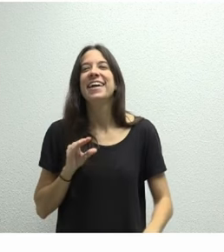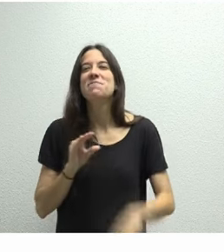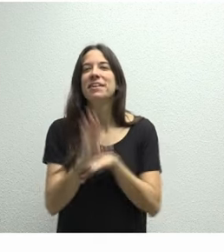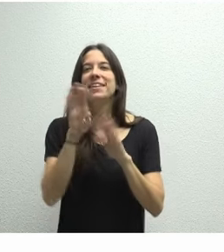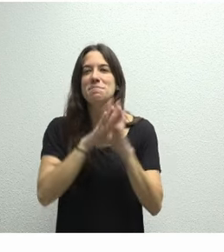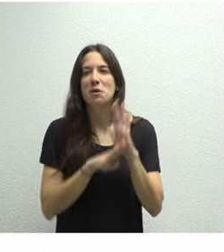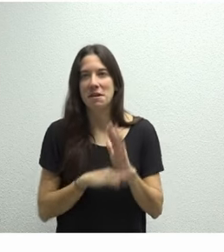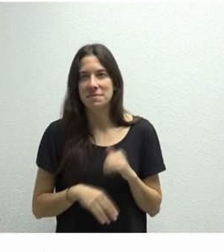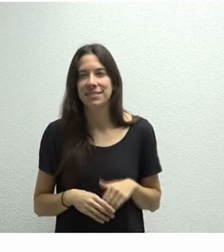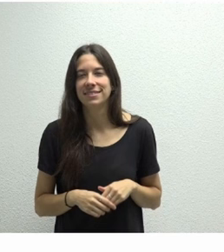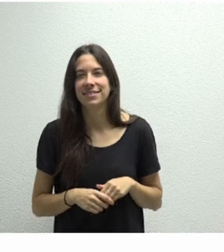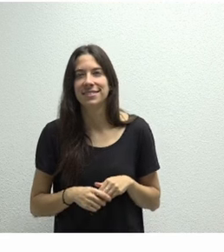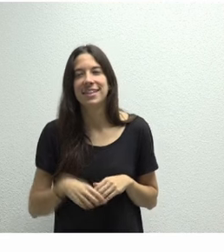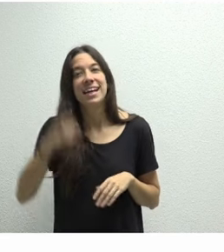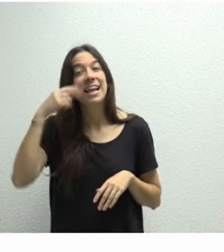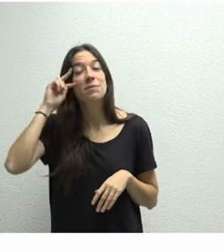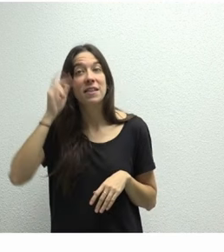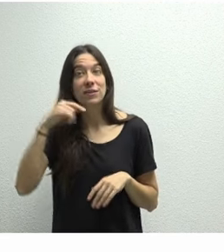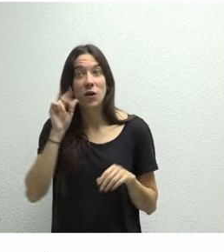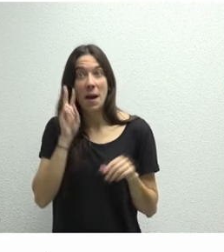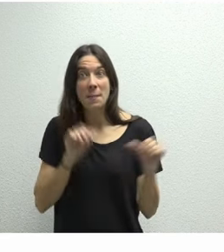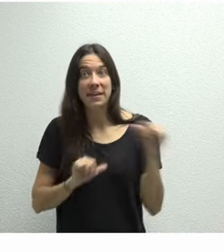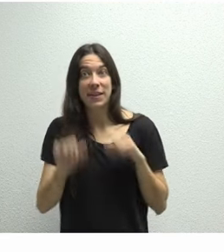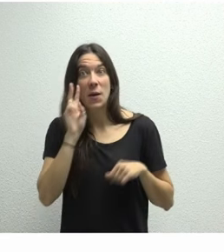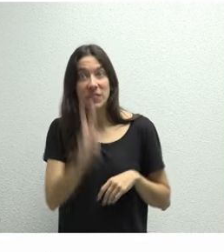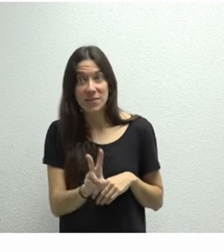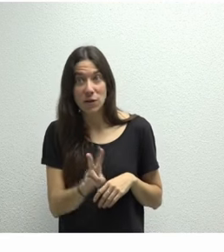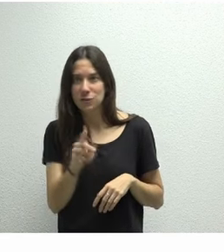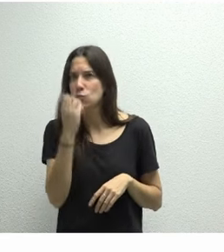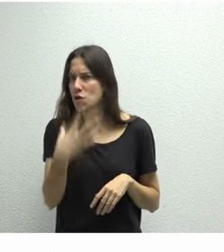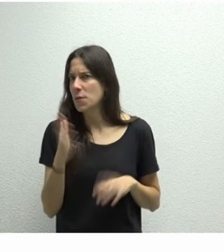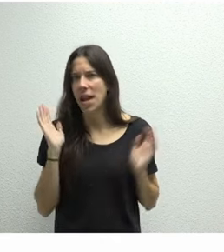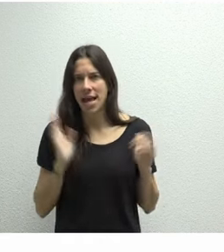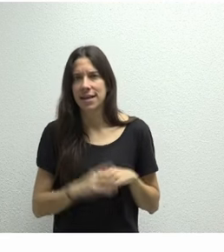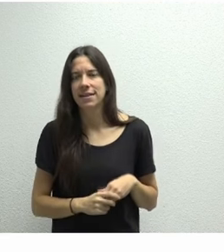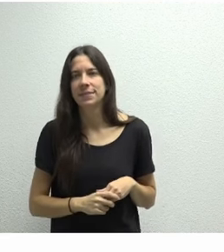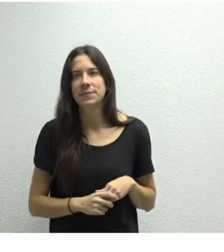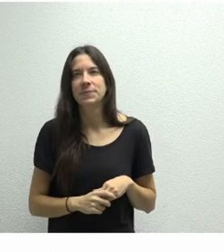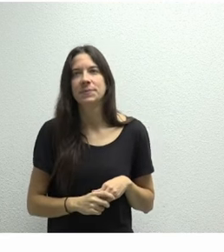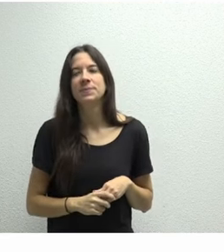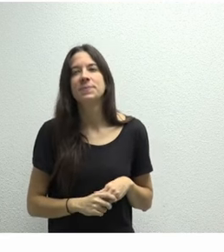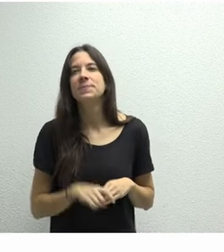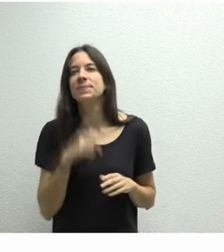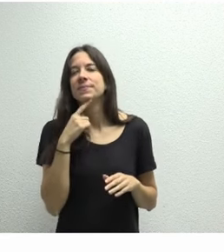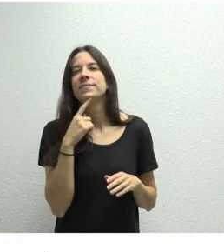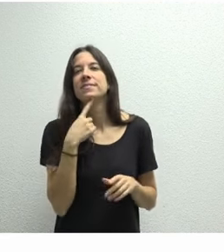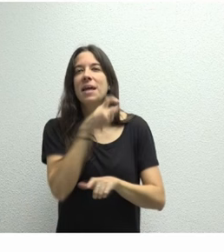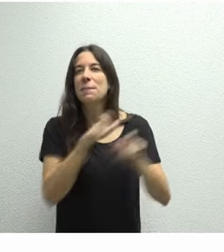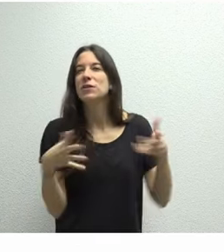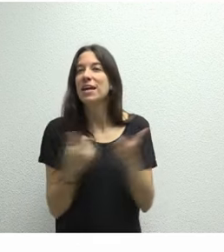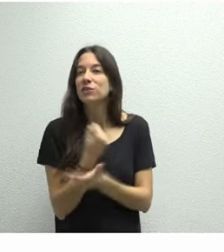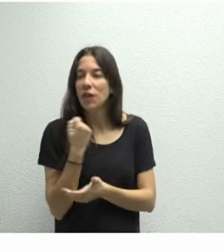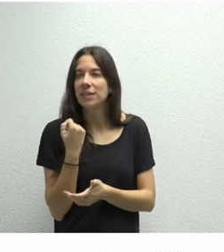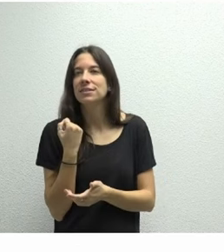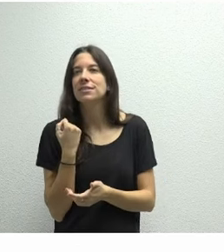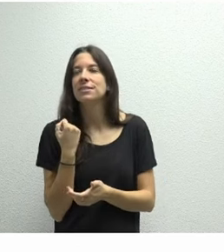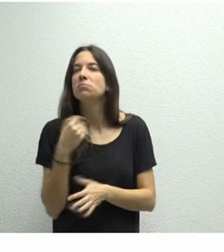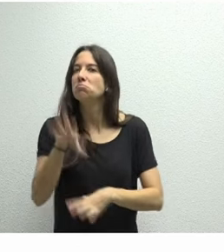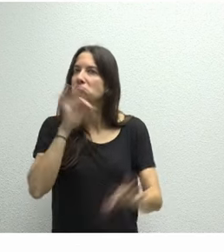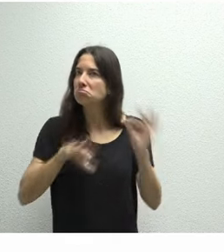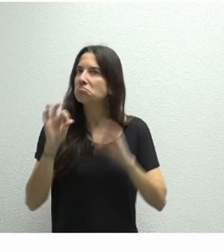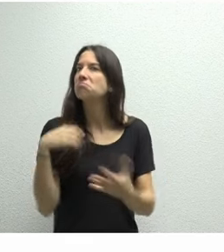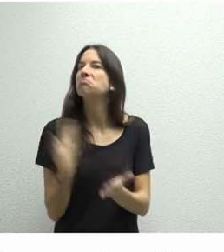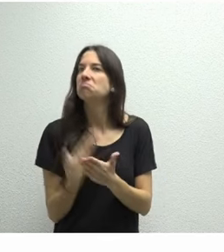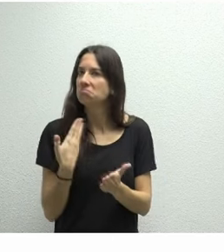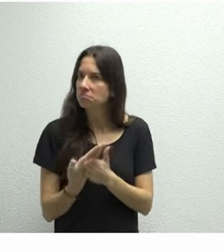que veremos a partir de ahora es muy buena e a garantizar que todas las personas estén tomen decisiones